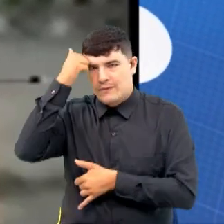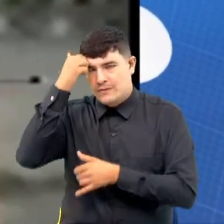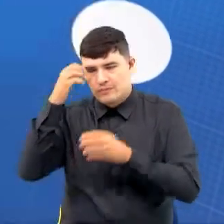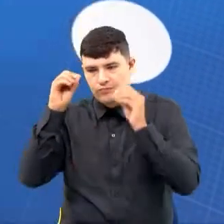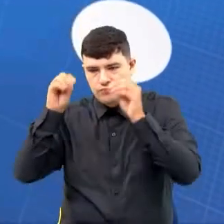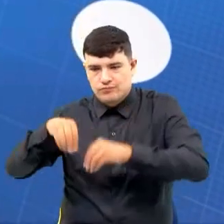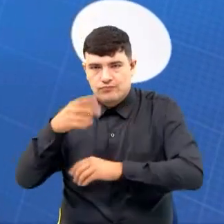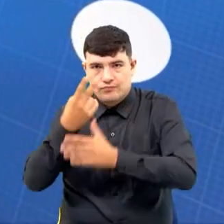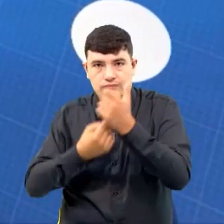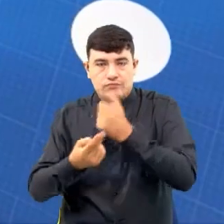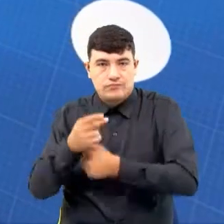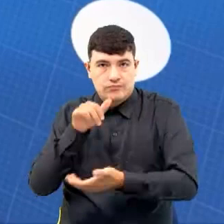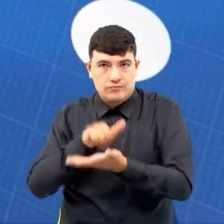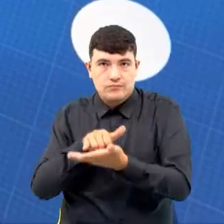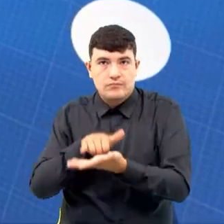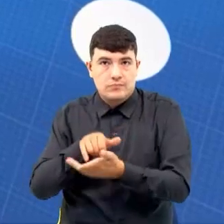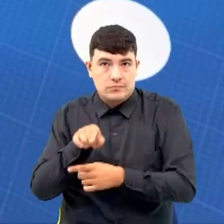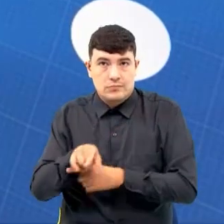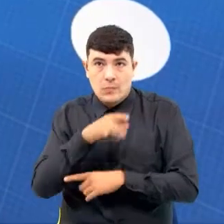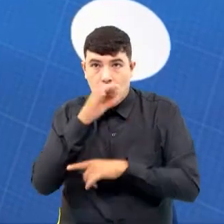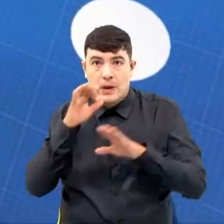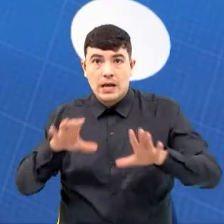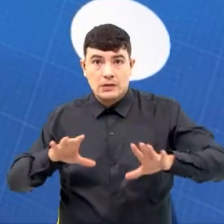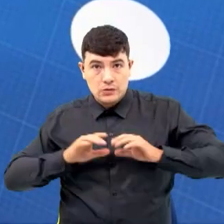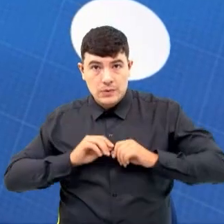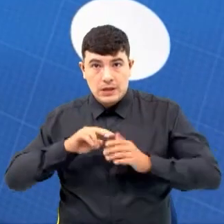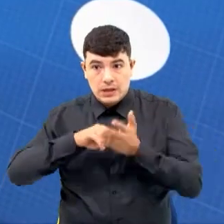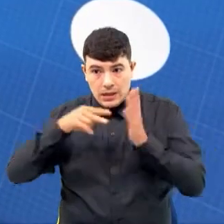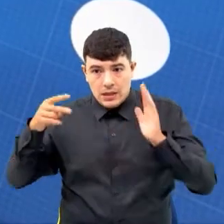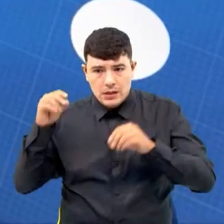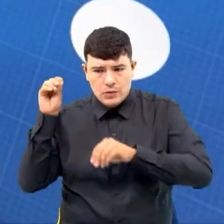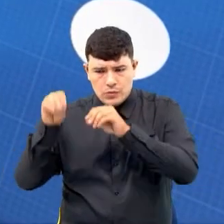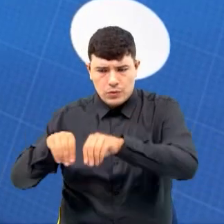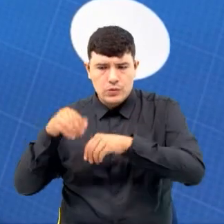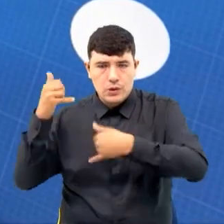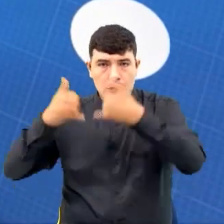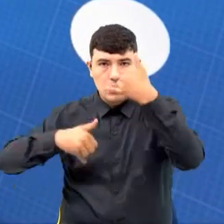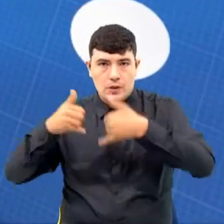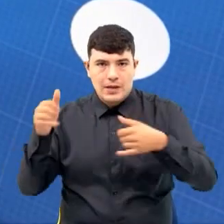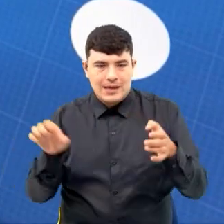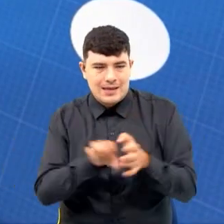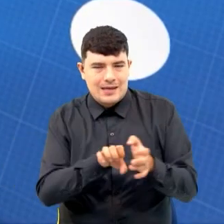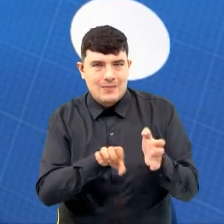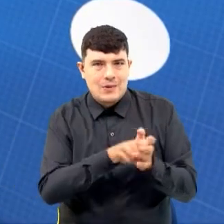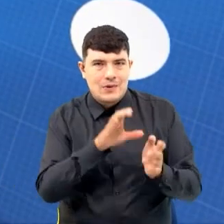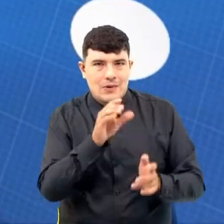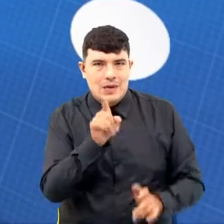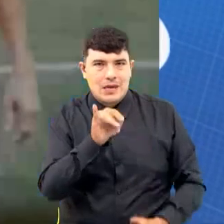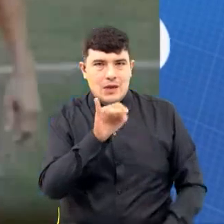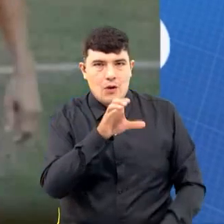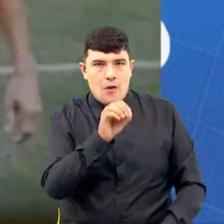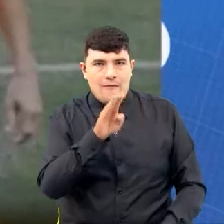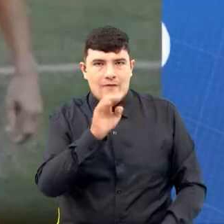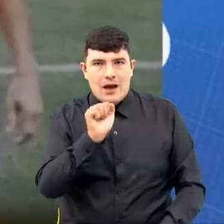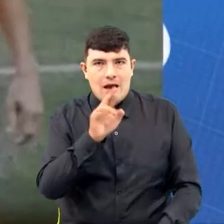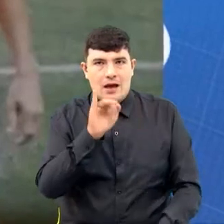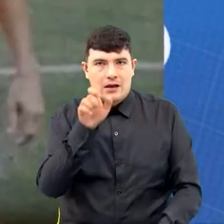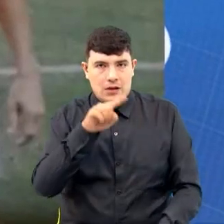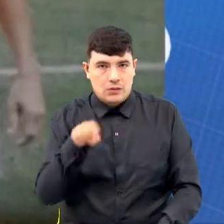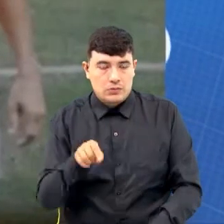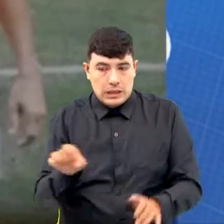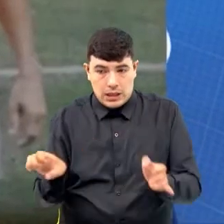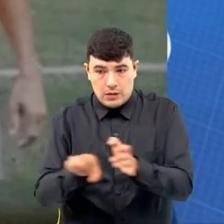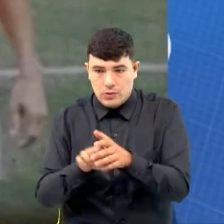Norberto Pelufo se fue del club, asumió como técnico y jugador, junto a su compañero Kiko Barrios. Luego, a pesar del descenso, se quedó en el